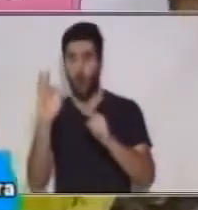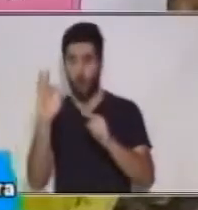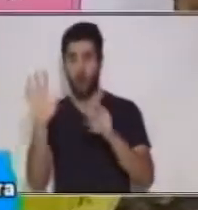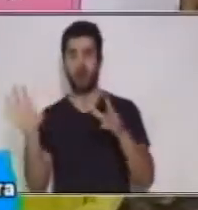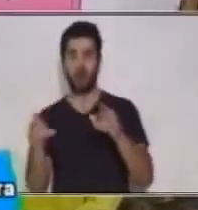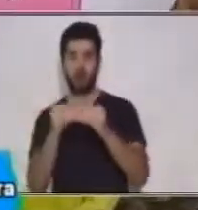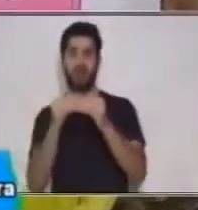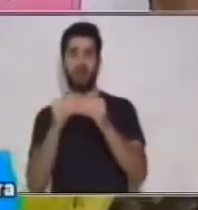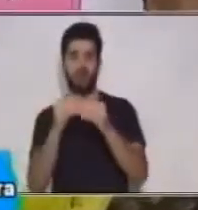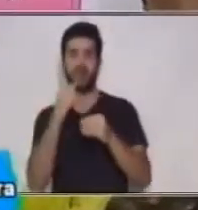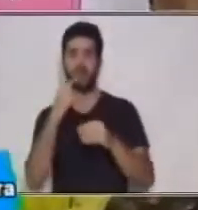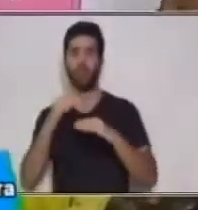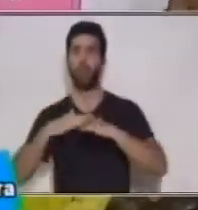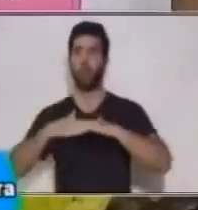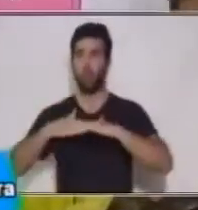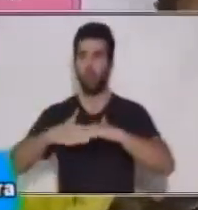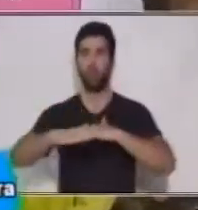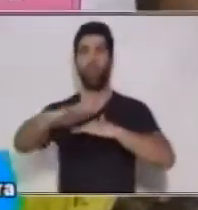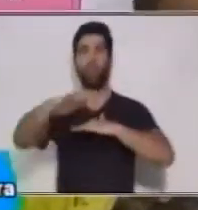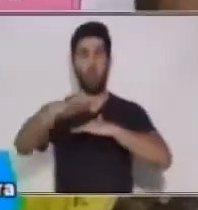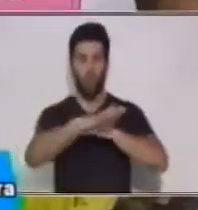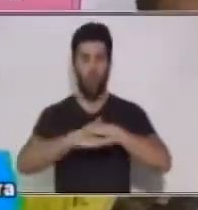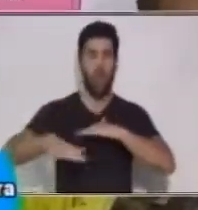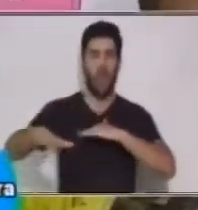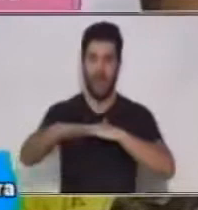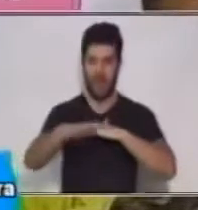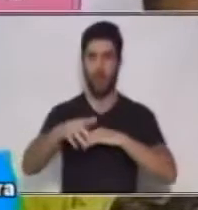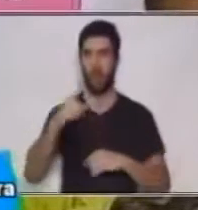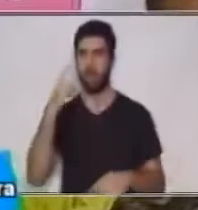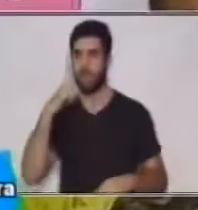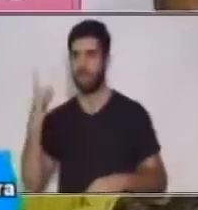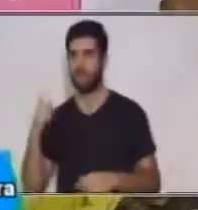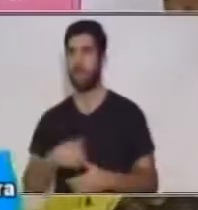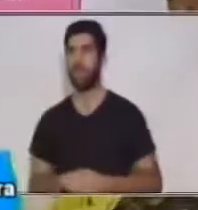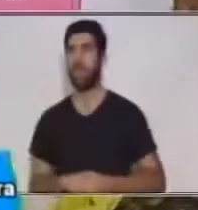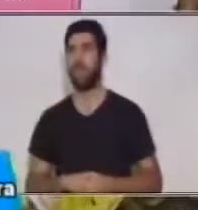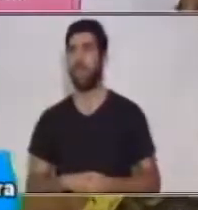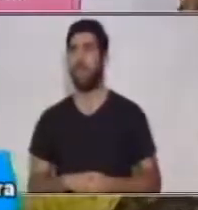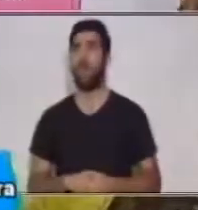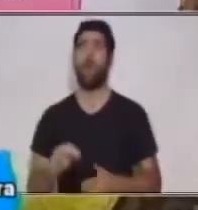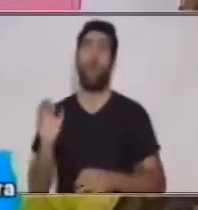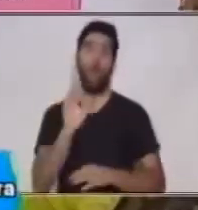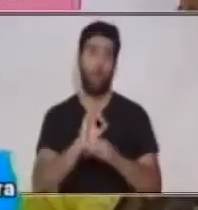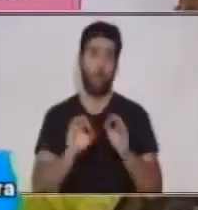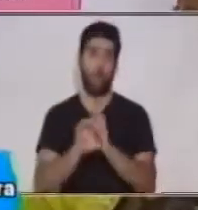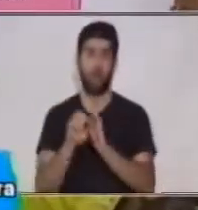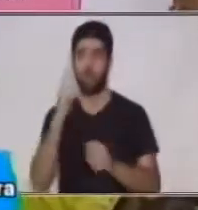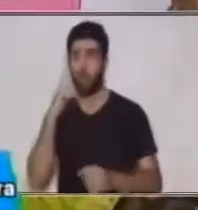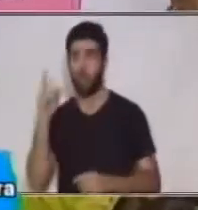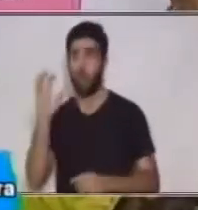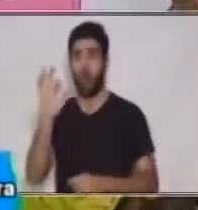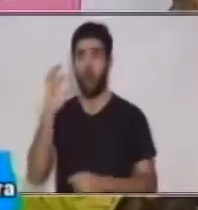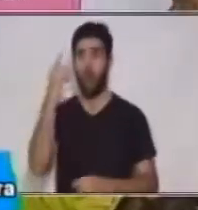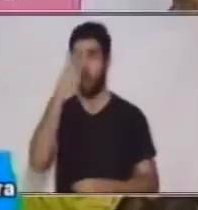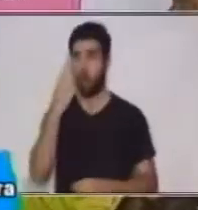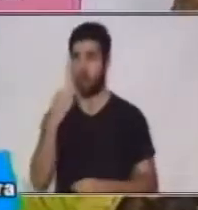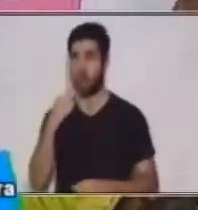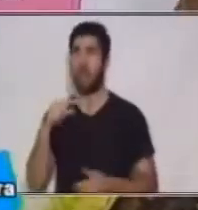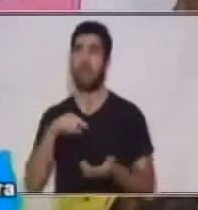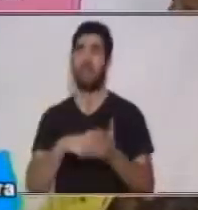podemos agregarle la O podemos agregarle la S. Miren, si le agregamos la S también, vamos a tener